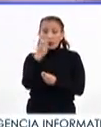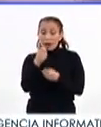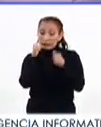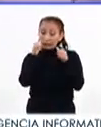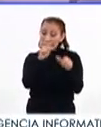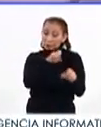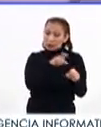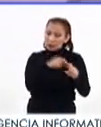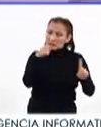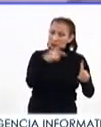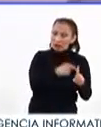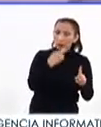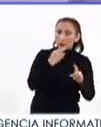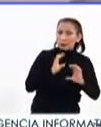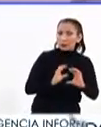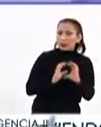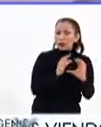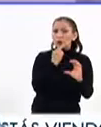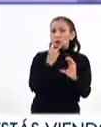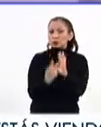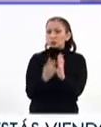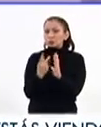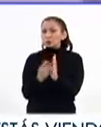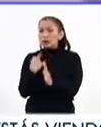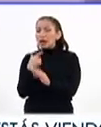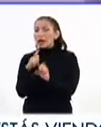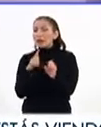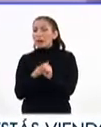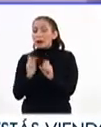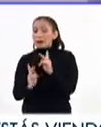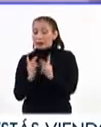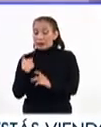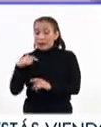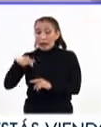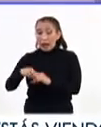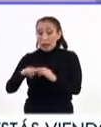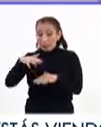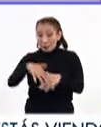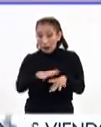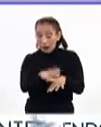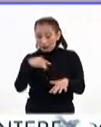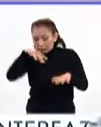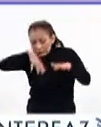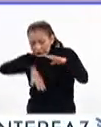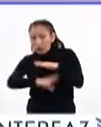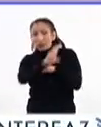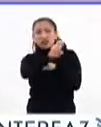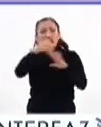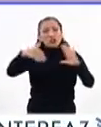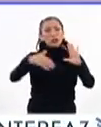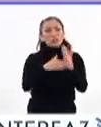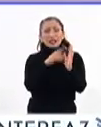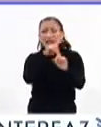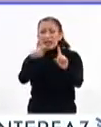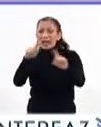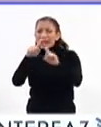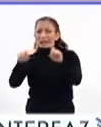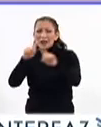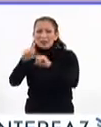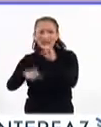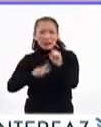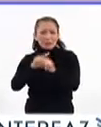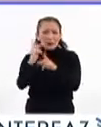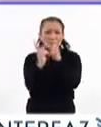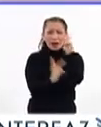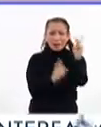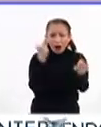atención especial en la conservación y el uso sostenible de la vida silvestre marina. El océano contiene casi 200,000 especies